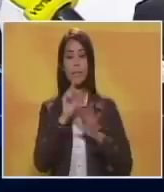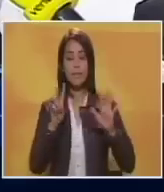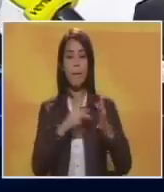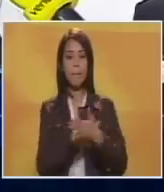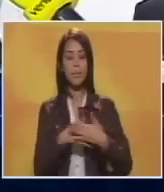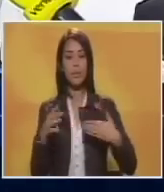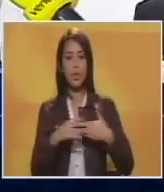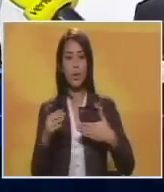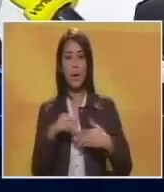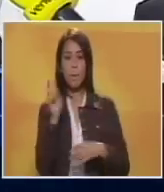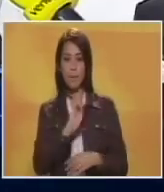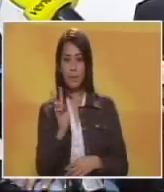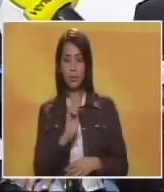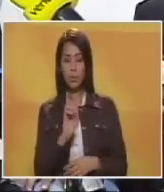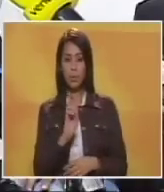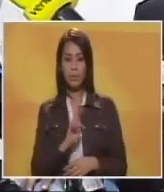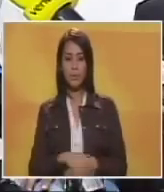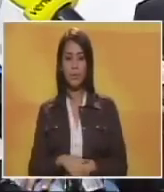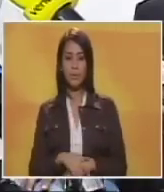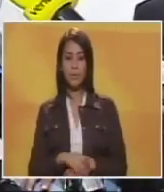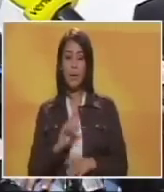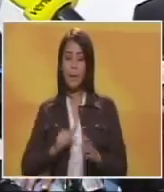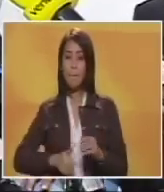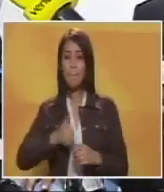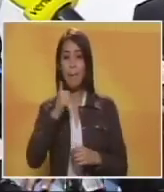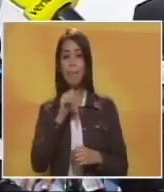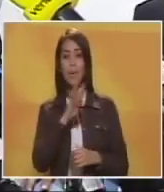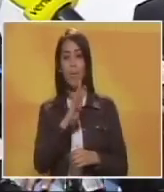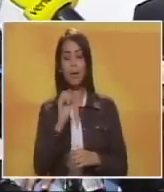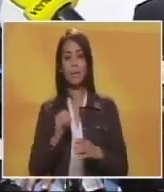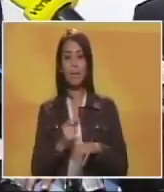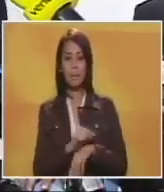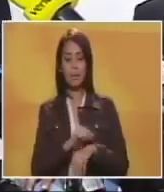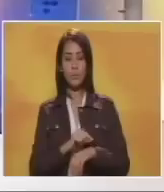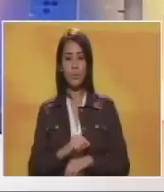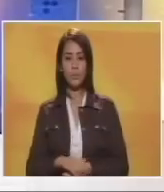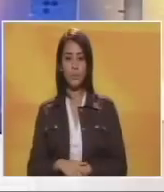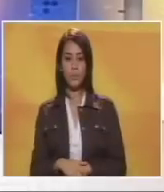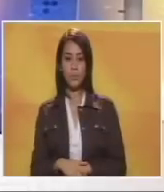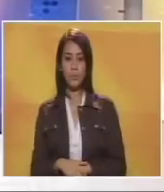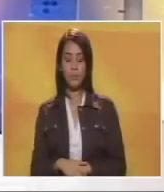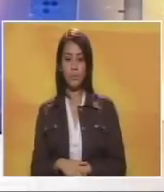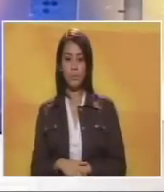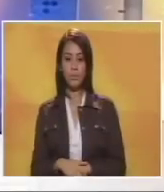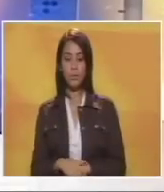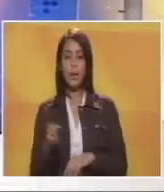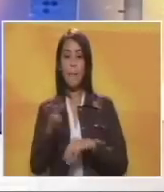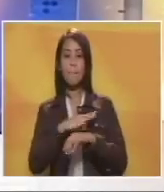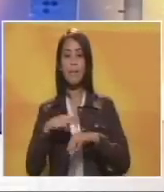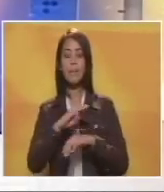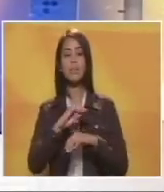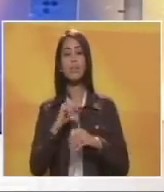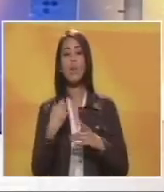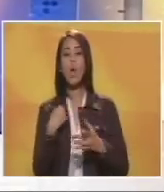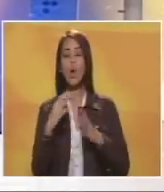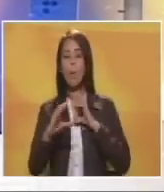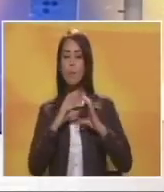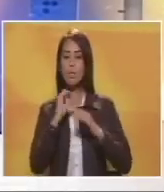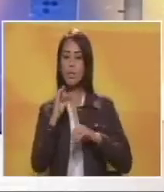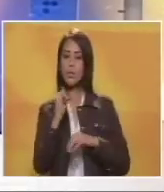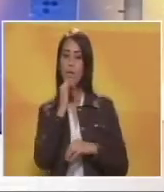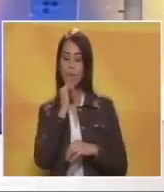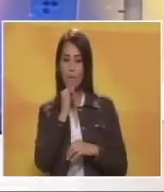millones para Venezuela y se extendió por más de 40 minutos. El ministro de Comunicación e Información, Jorge